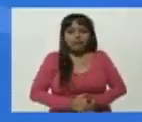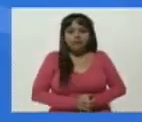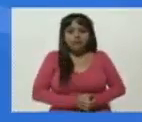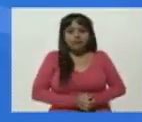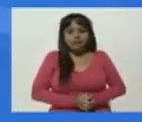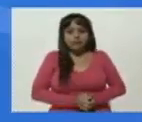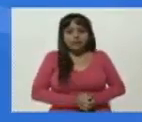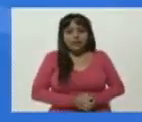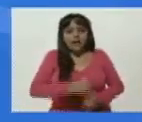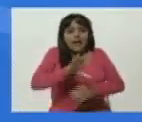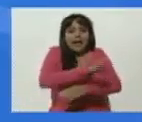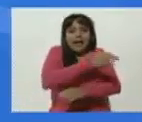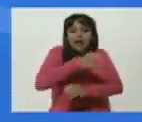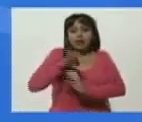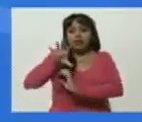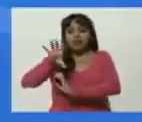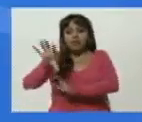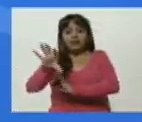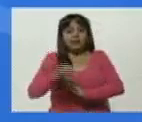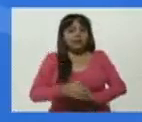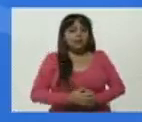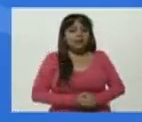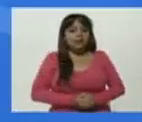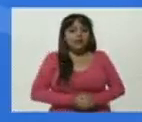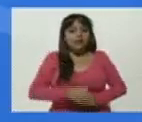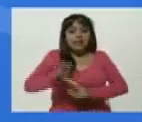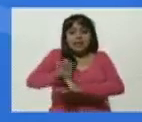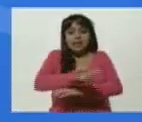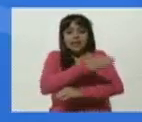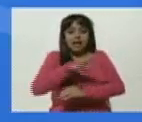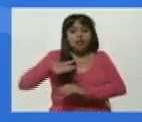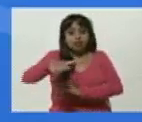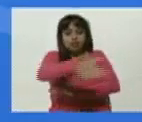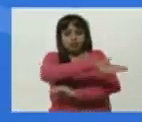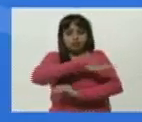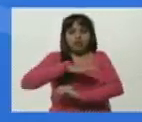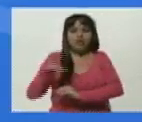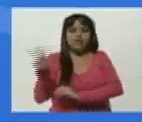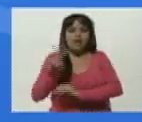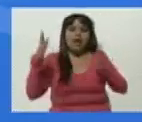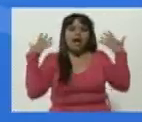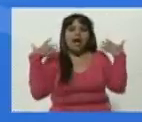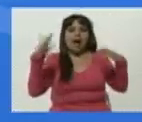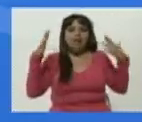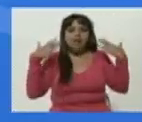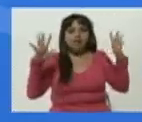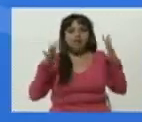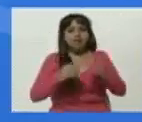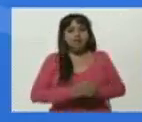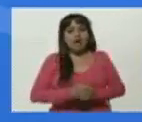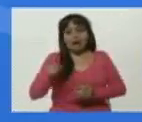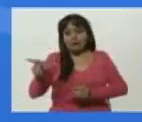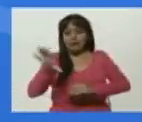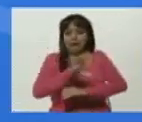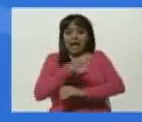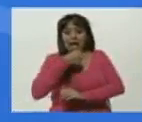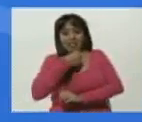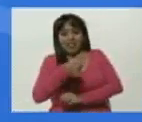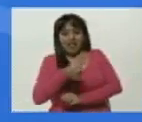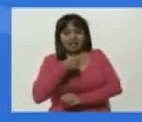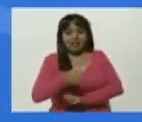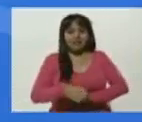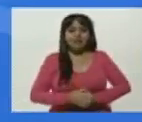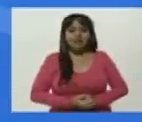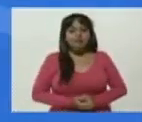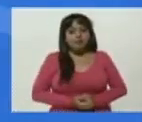del canto de la patria, del canto del llano venezolano. Un aplauso a Luis Lozada, el